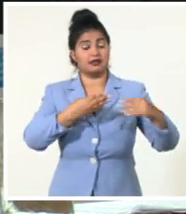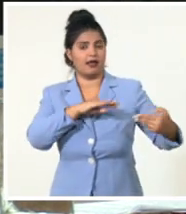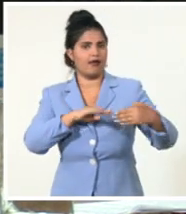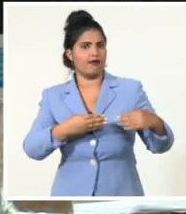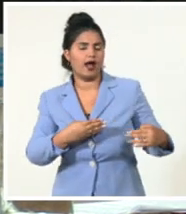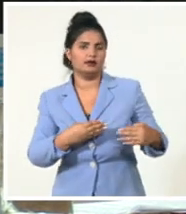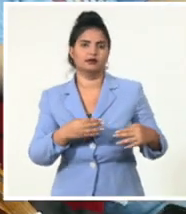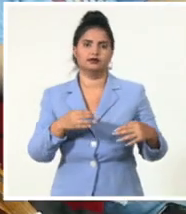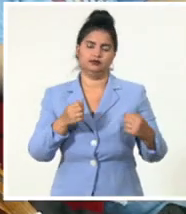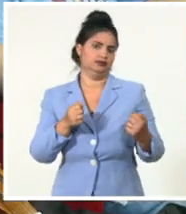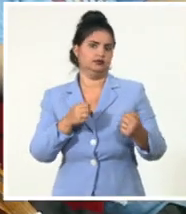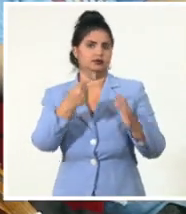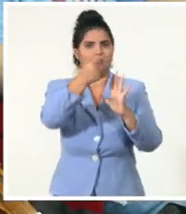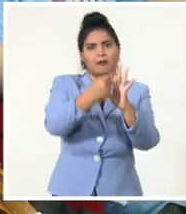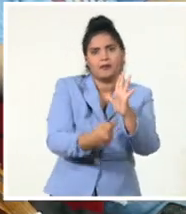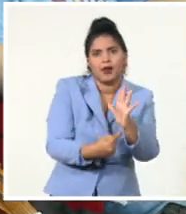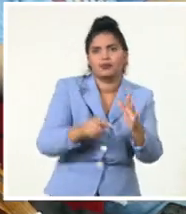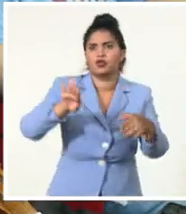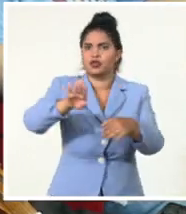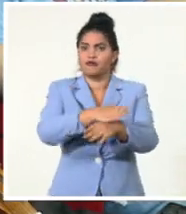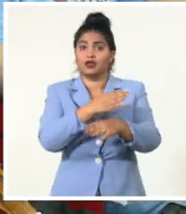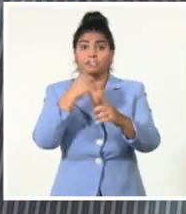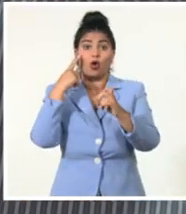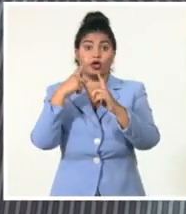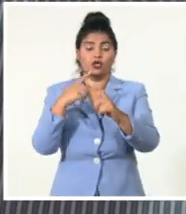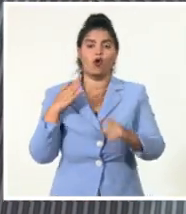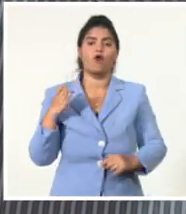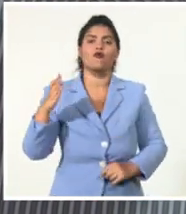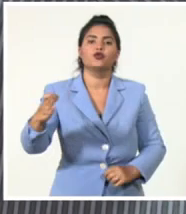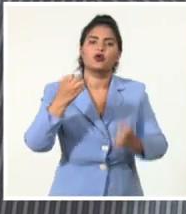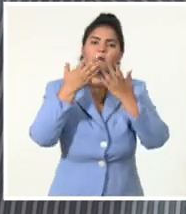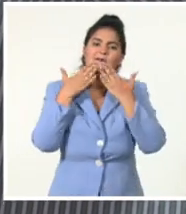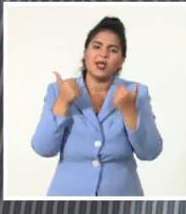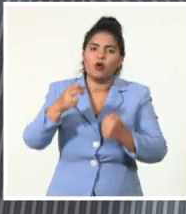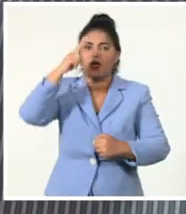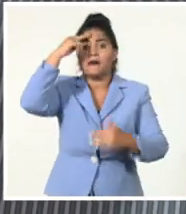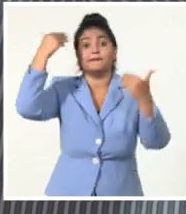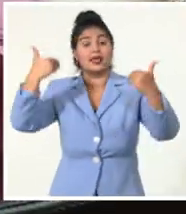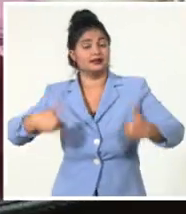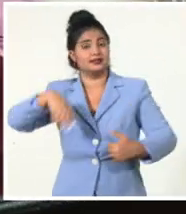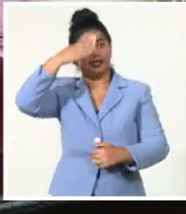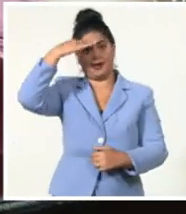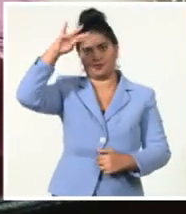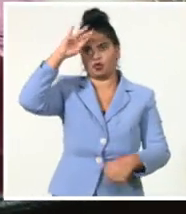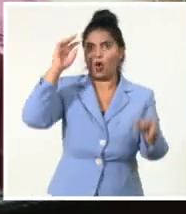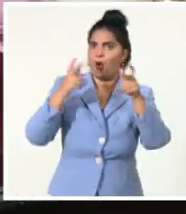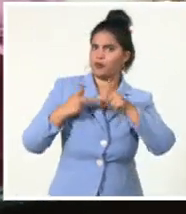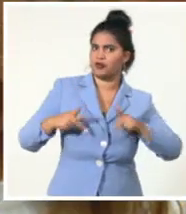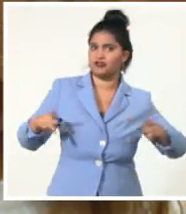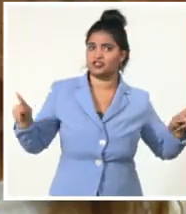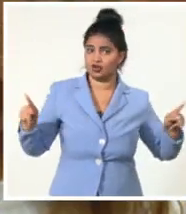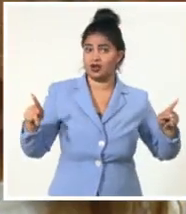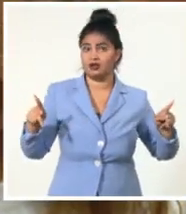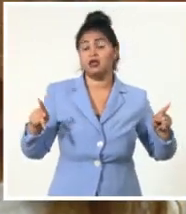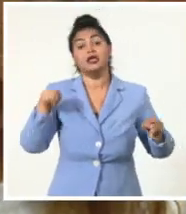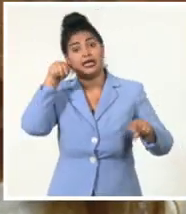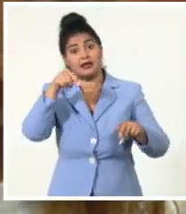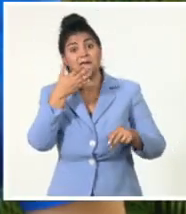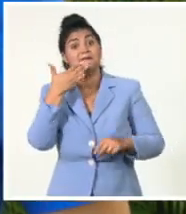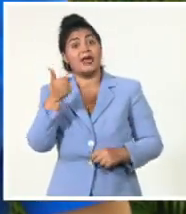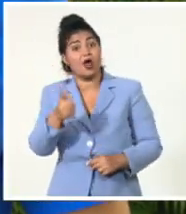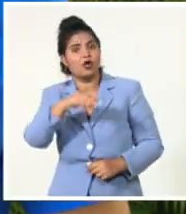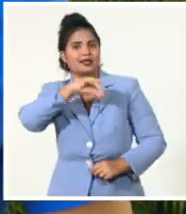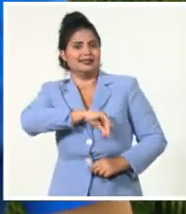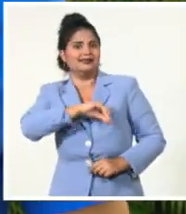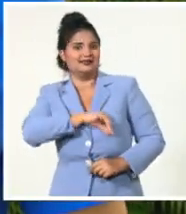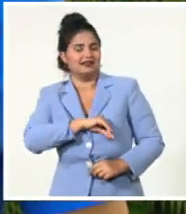como esencia para distinguir un futuro mejor en la medicina cubana, en sus profesionales y para beneficio del pueblo.